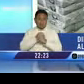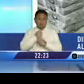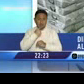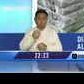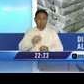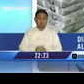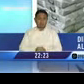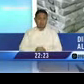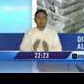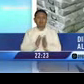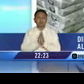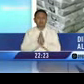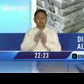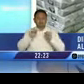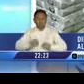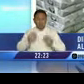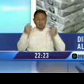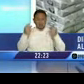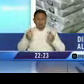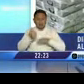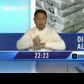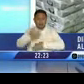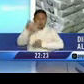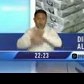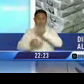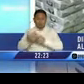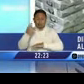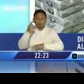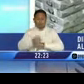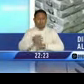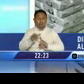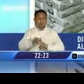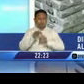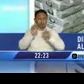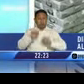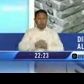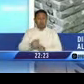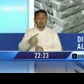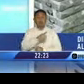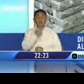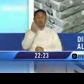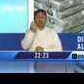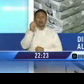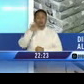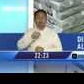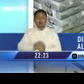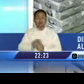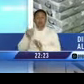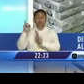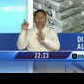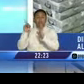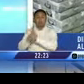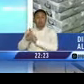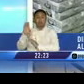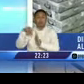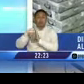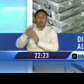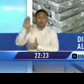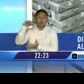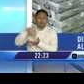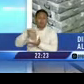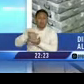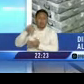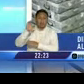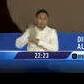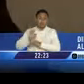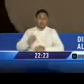que se solicitará de manera inmediata al juez de flagrancia una orden especial a fin de que el dinero sea inmovilizado e ingresado a las cuentas del Banco Central